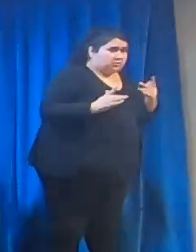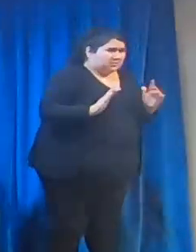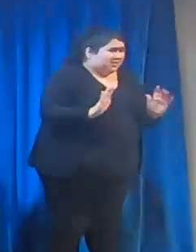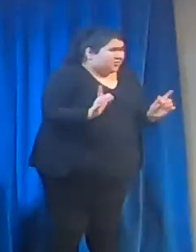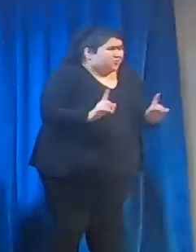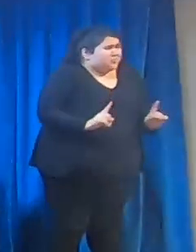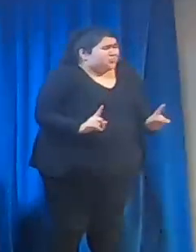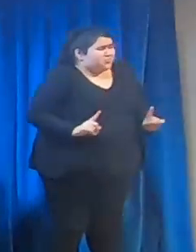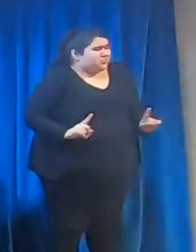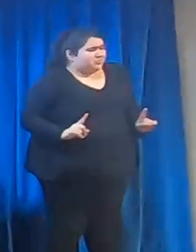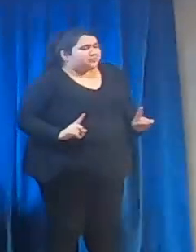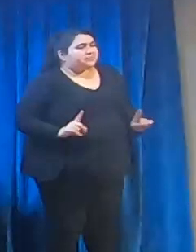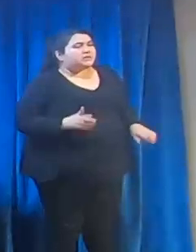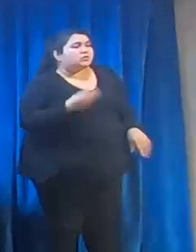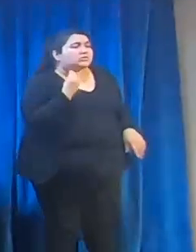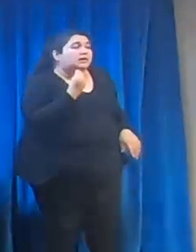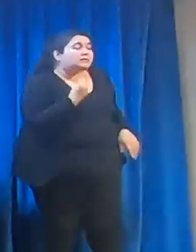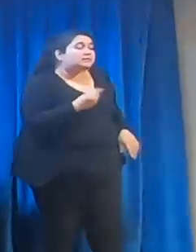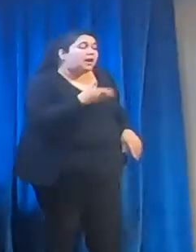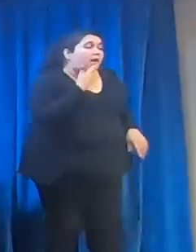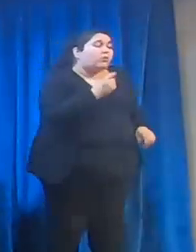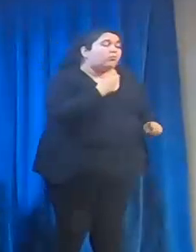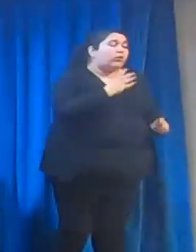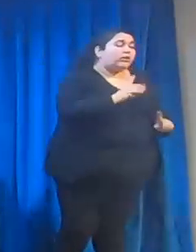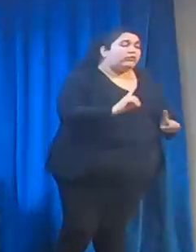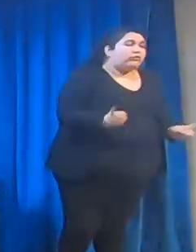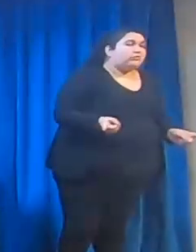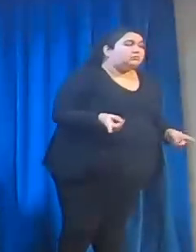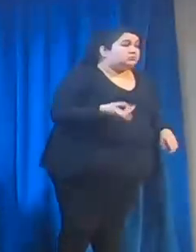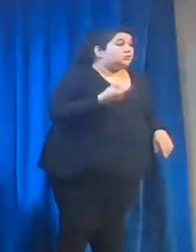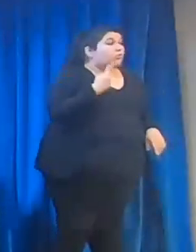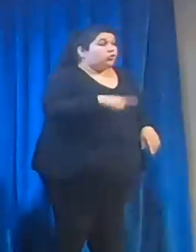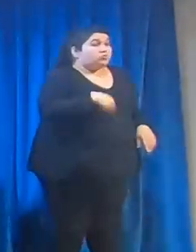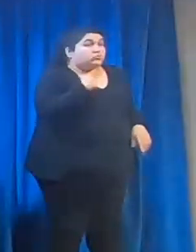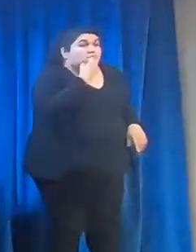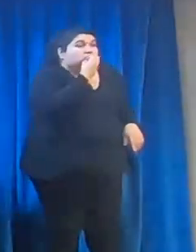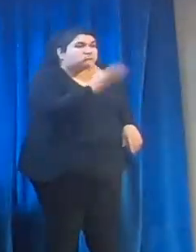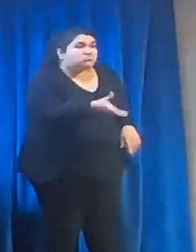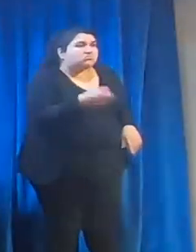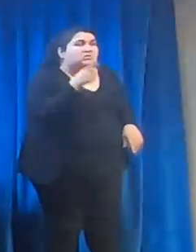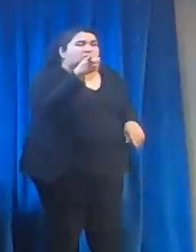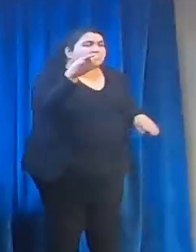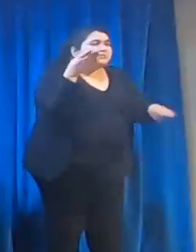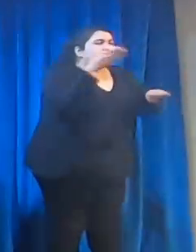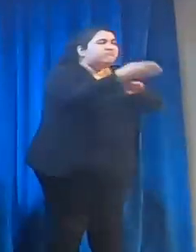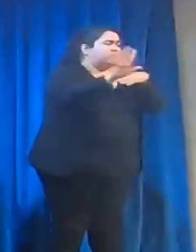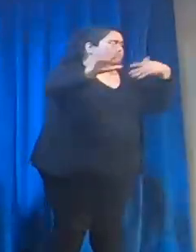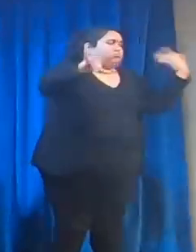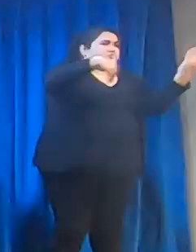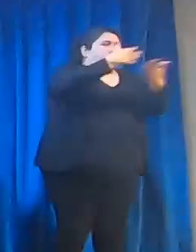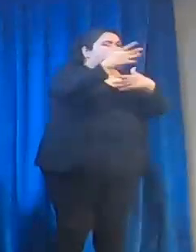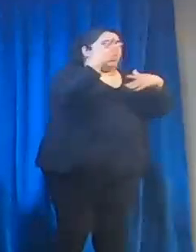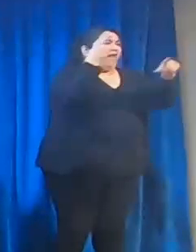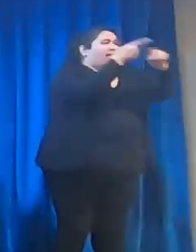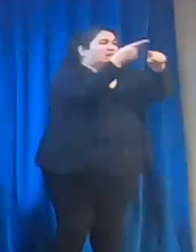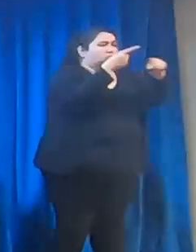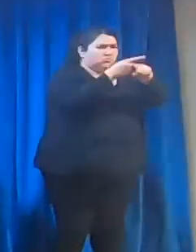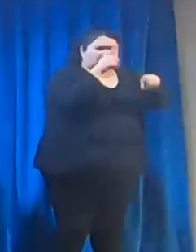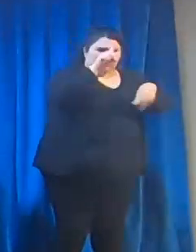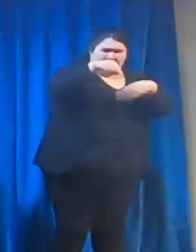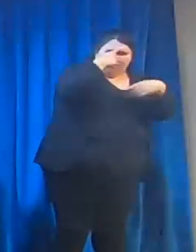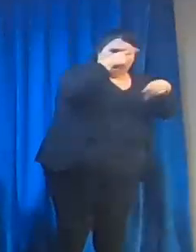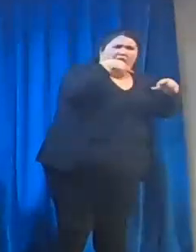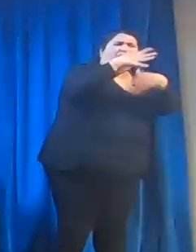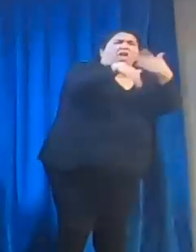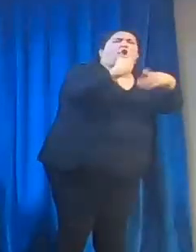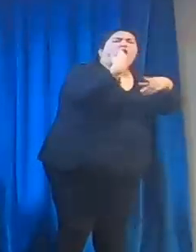dicen los chicos. ¿Y qué es? ¿Por qué no hablan? Y porque cuando hablamos los grandes hacen lío, ¿no? ¿Y cuál es el lío?